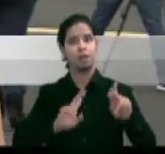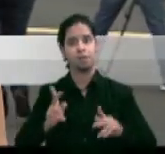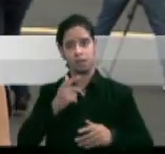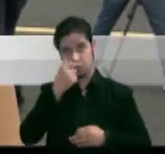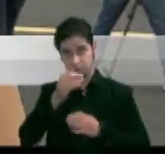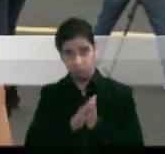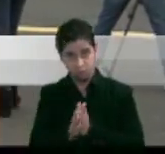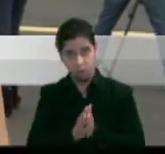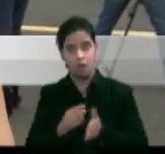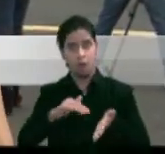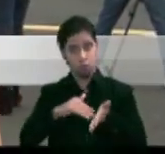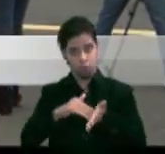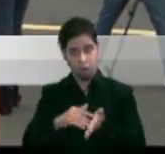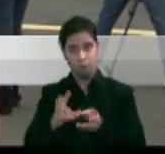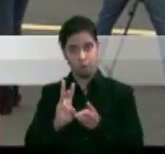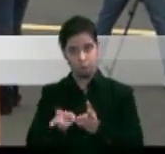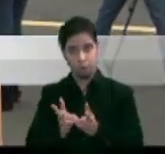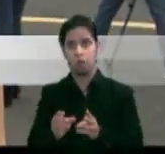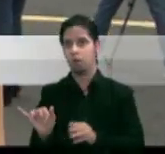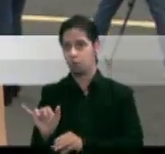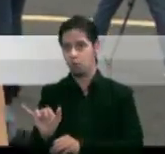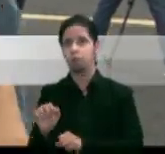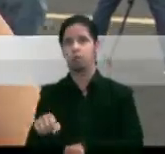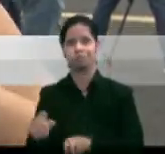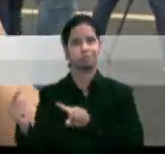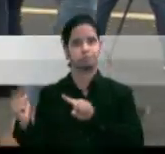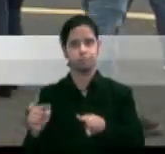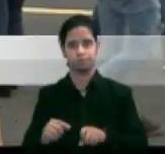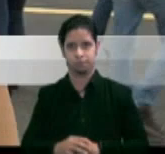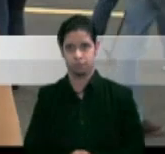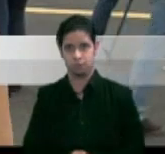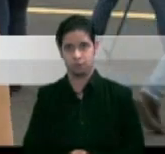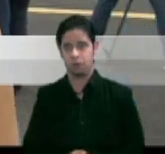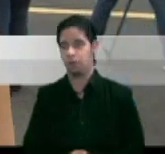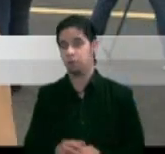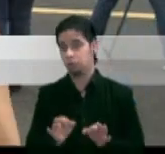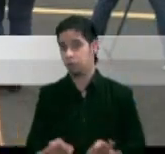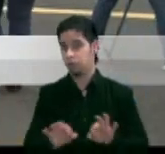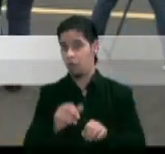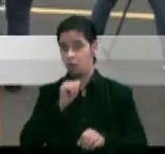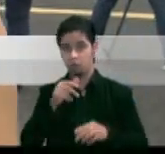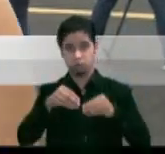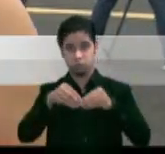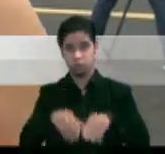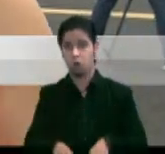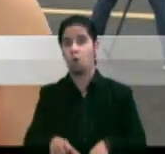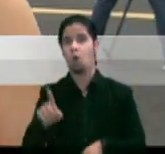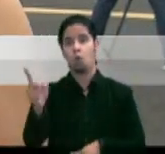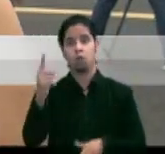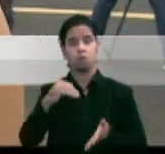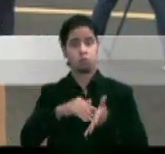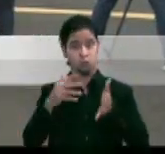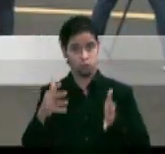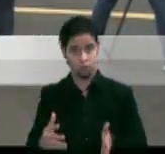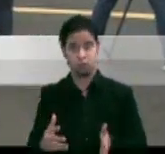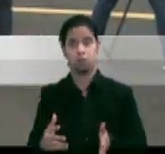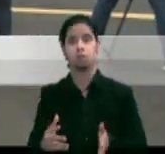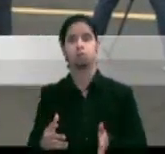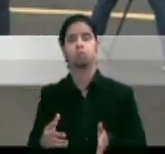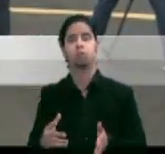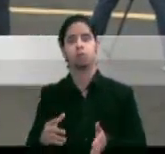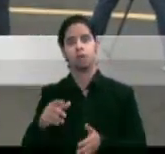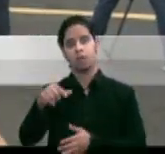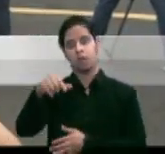Puerto Rico. También traen sus experimentos científicos. Y no se lo pueden perder, una de nuestras estudiantes de nuestro laboratorio, Kelly